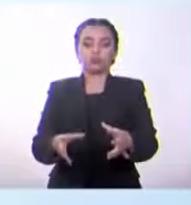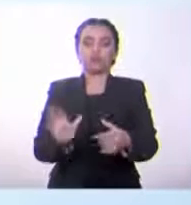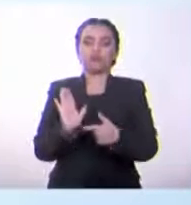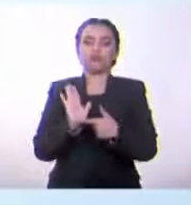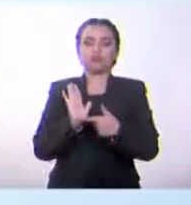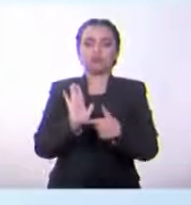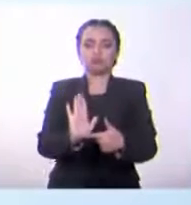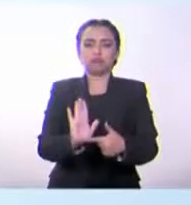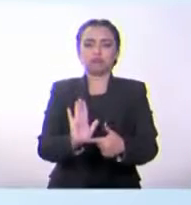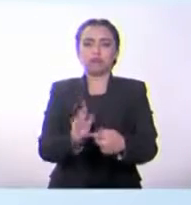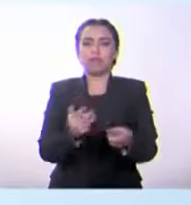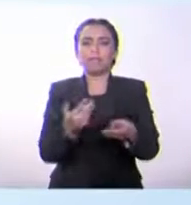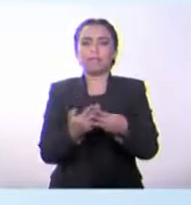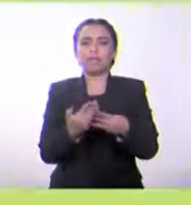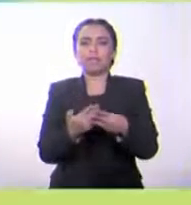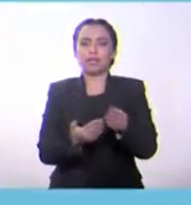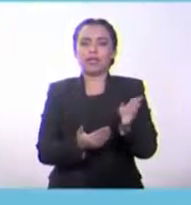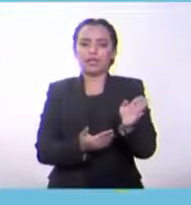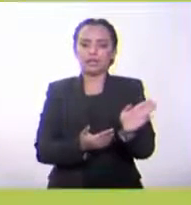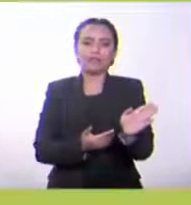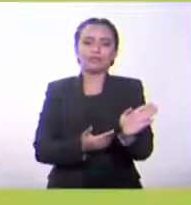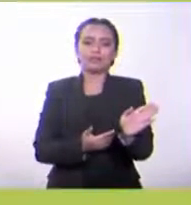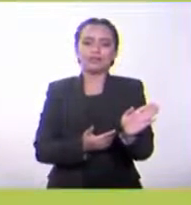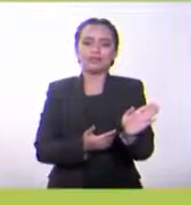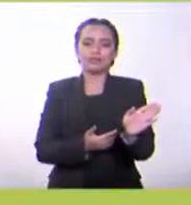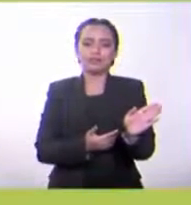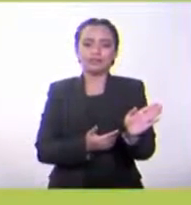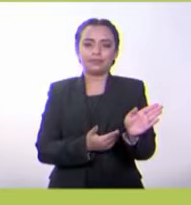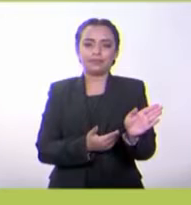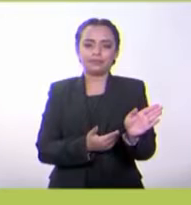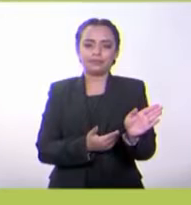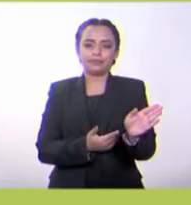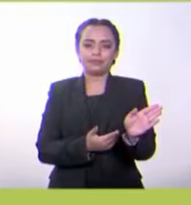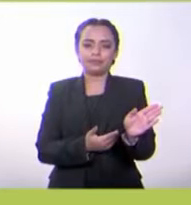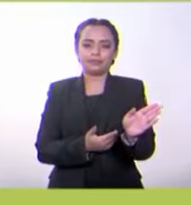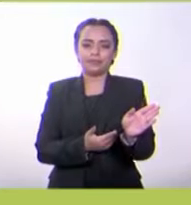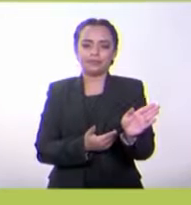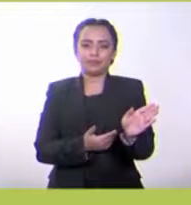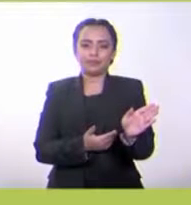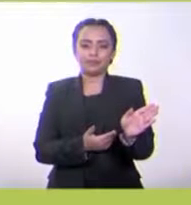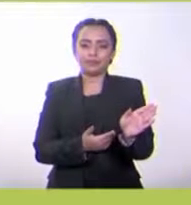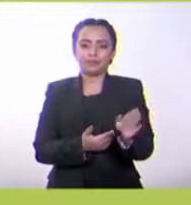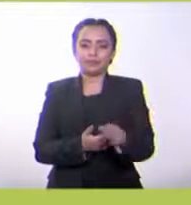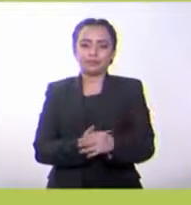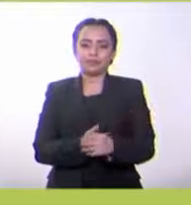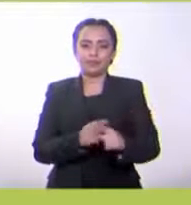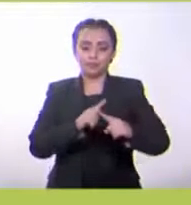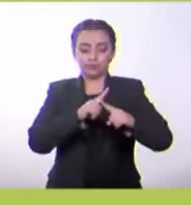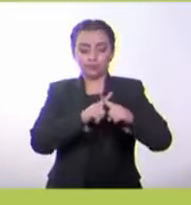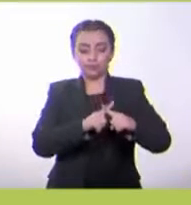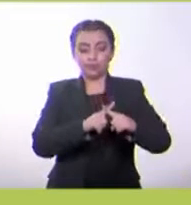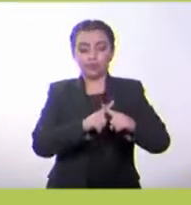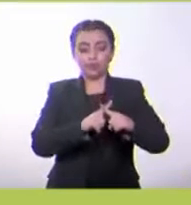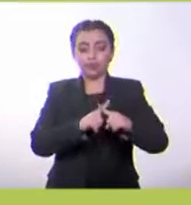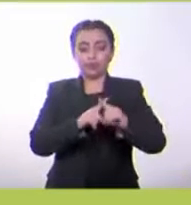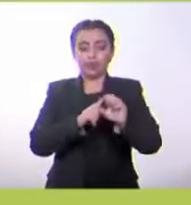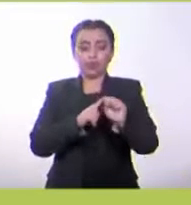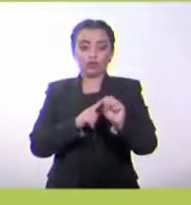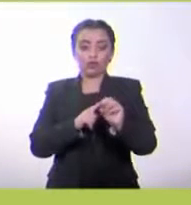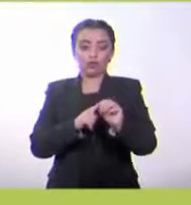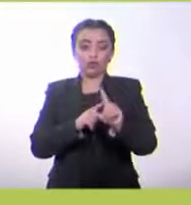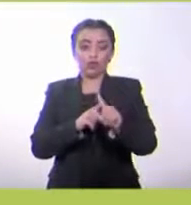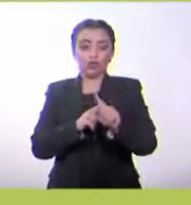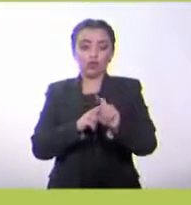expresan matemáticamente. La fracción molar de soluto es igual a los moles